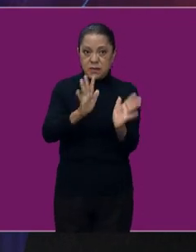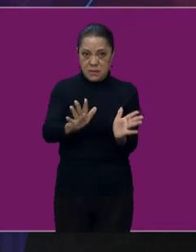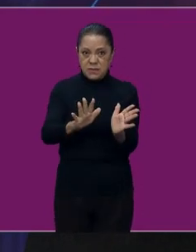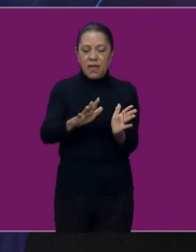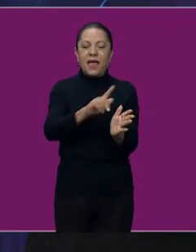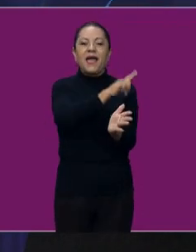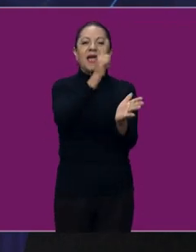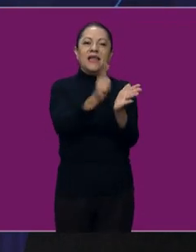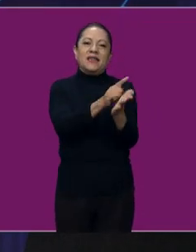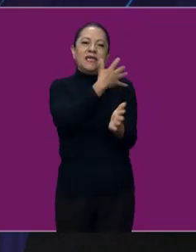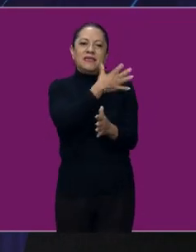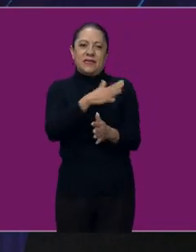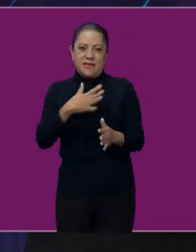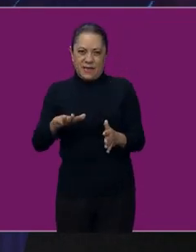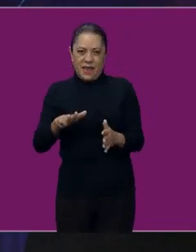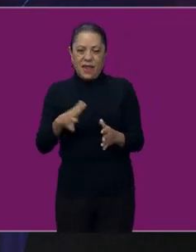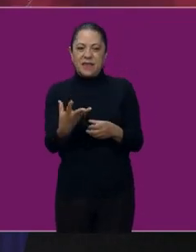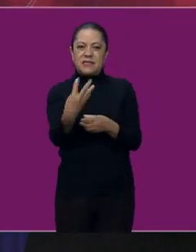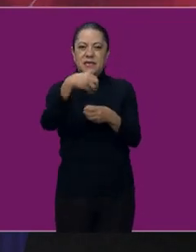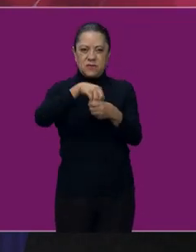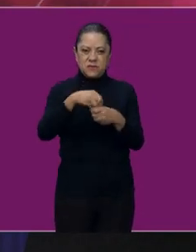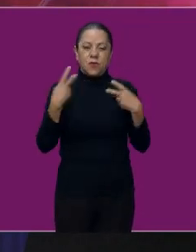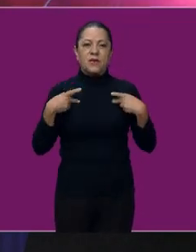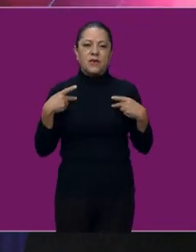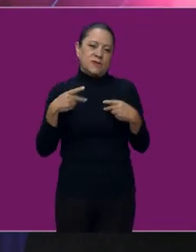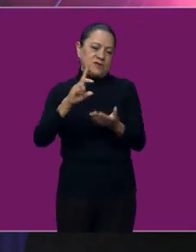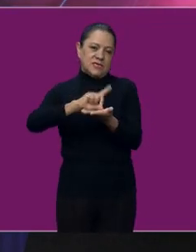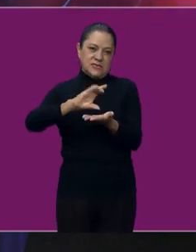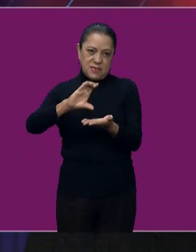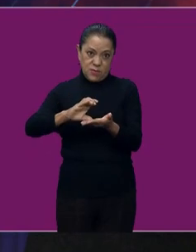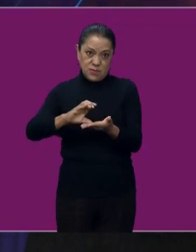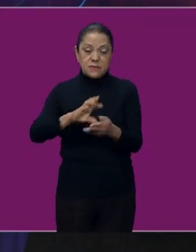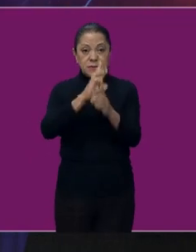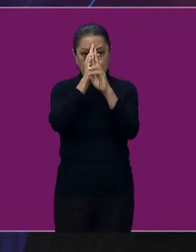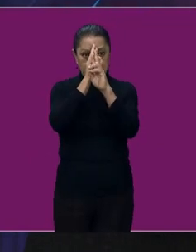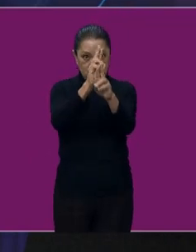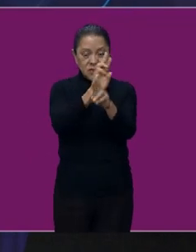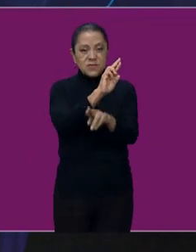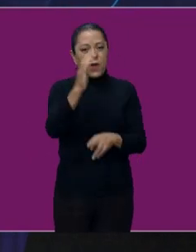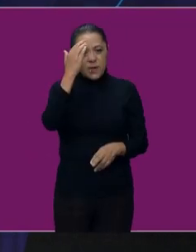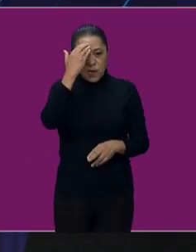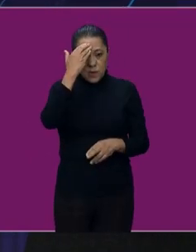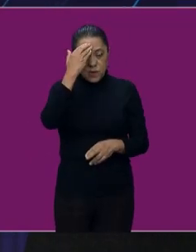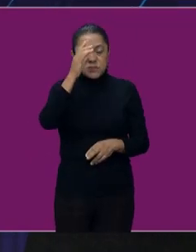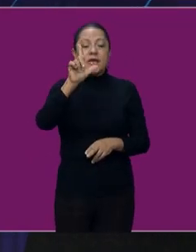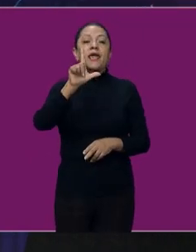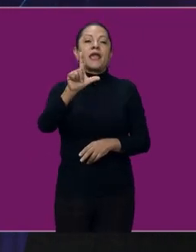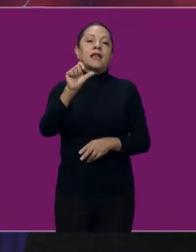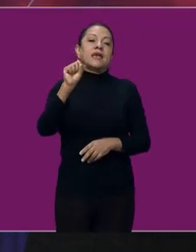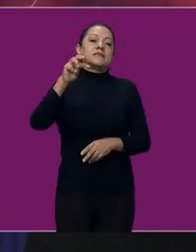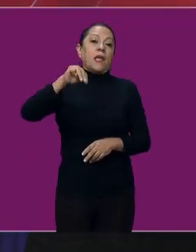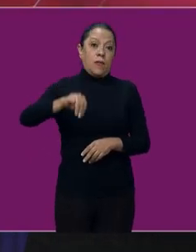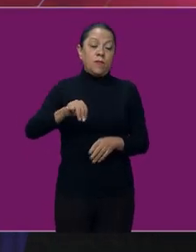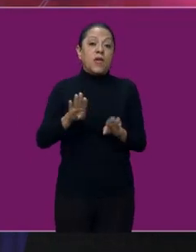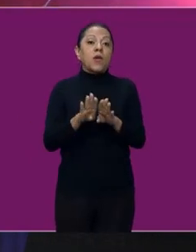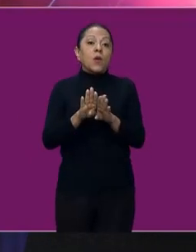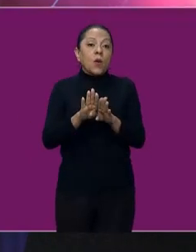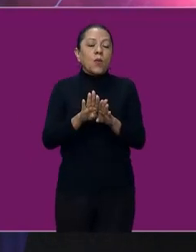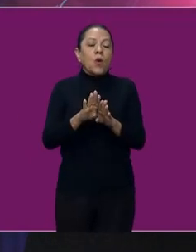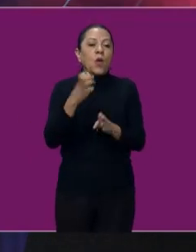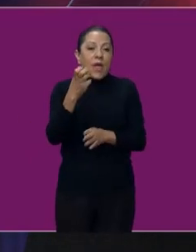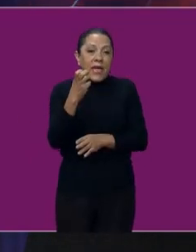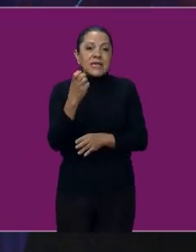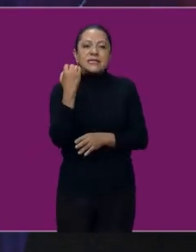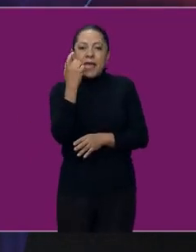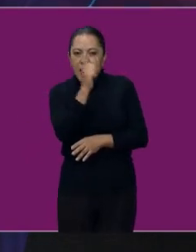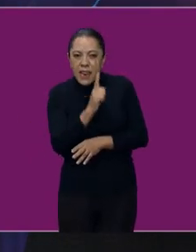de inclusión para las personas con discapacidad el respetar y reconocer la lengua de señas como la lengua de la comunidad sorda